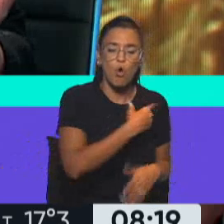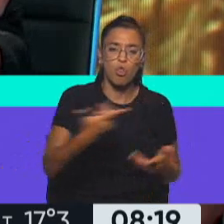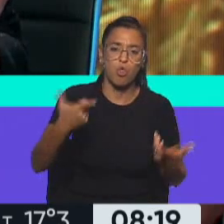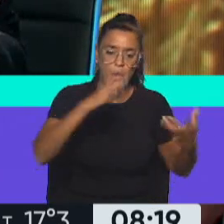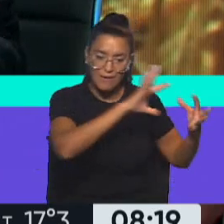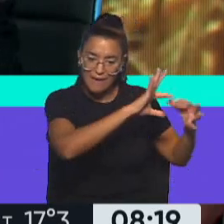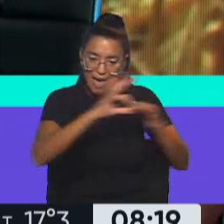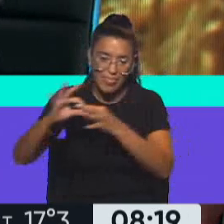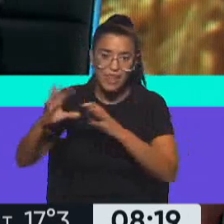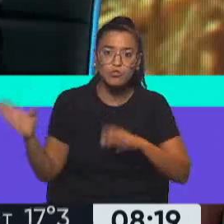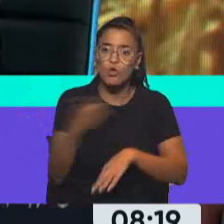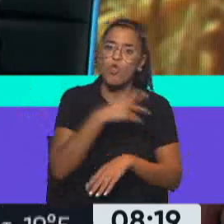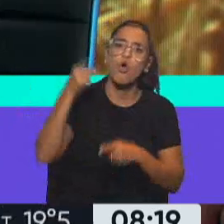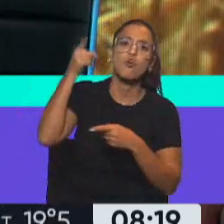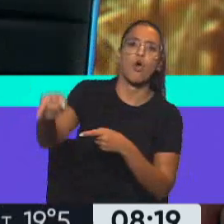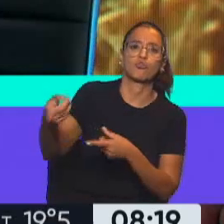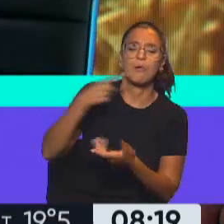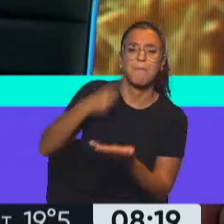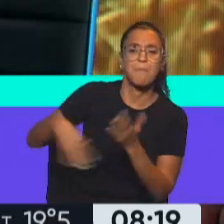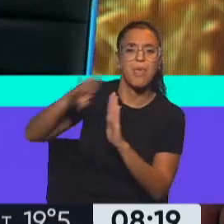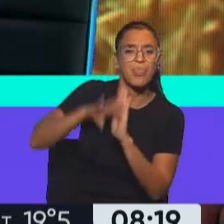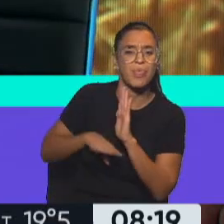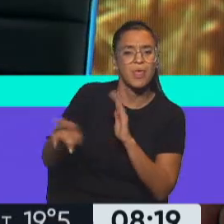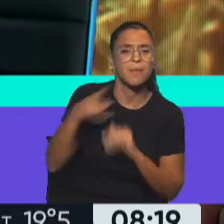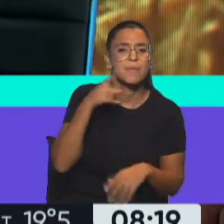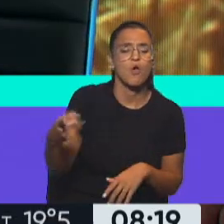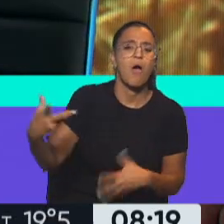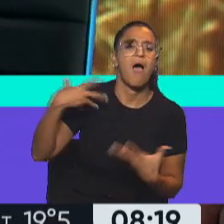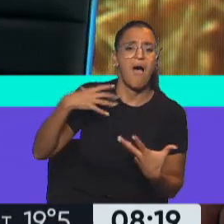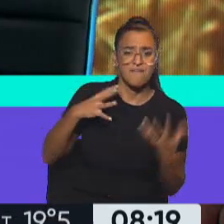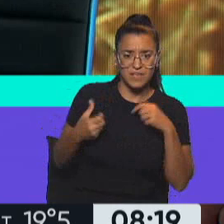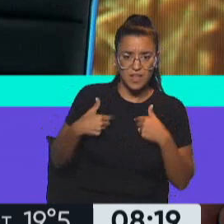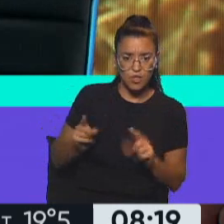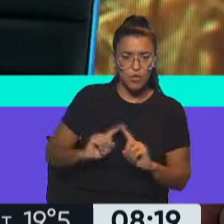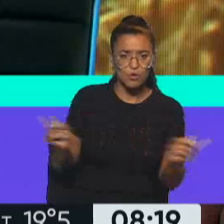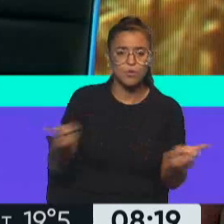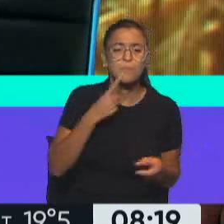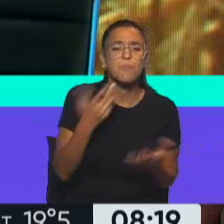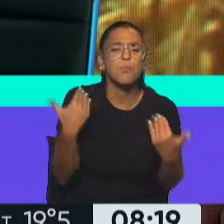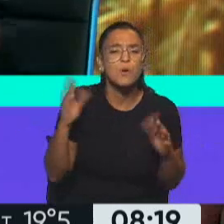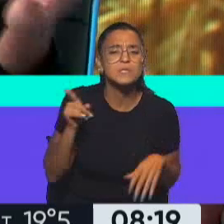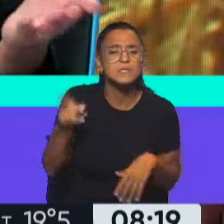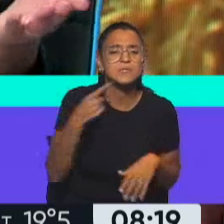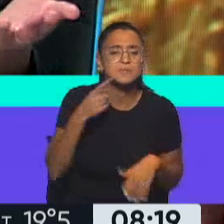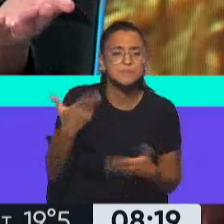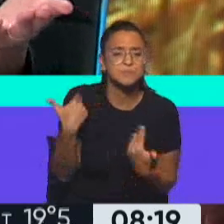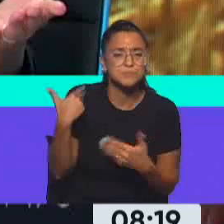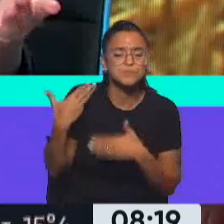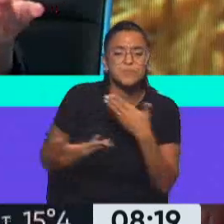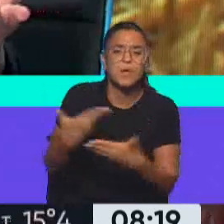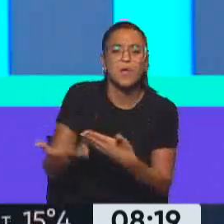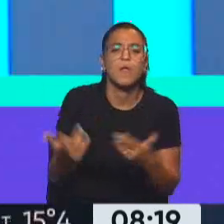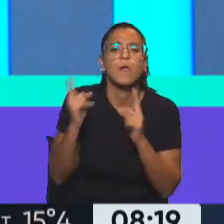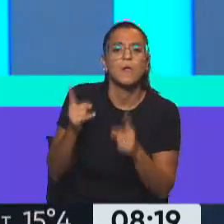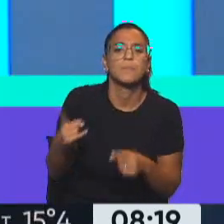de la cadena salieron a repudiar la medida, cuando tal vez no resultan directamente los afectados. ¿Existe el temor de que esa medida se extienda a todos? Existe el temor de